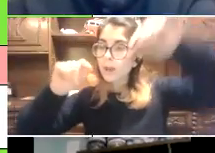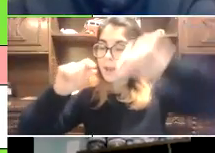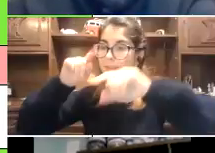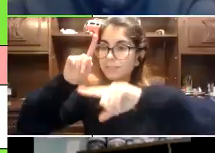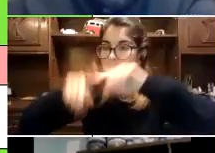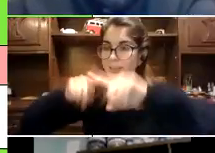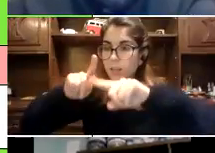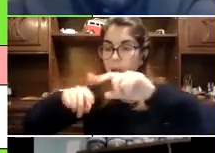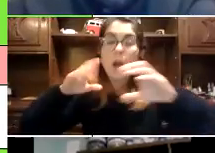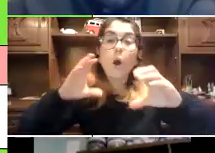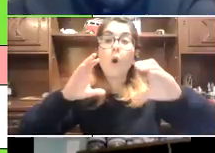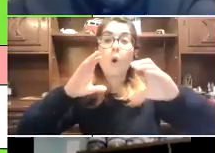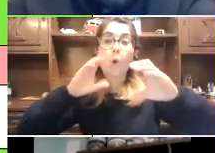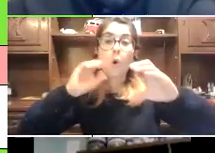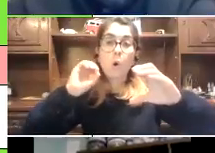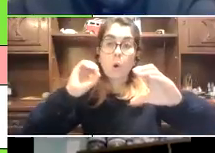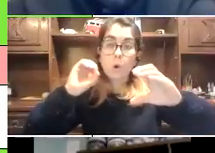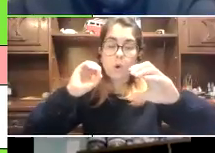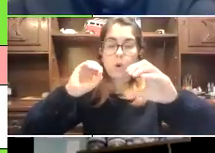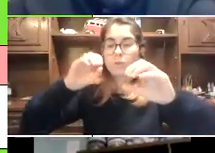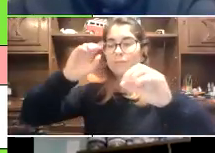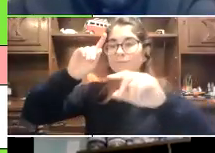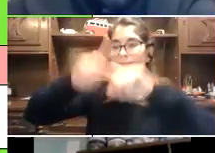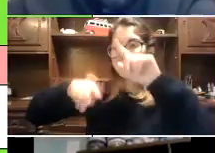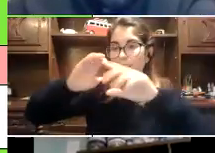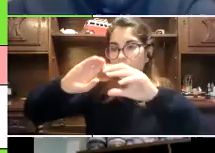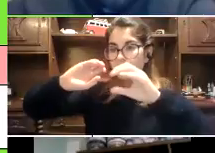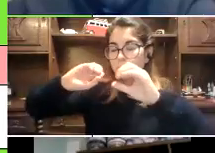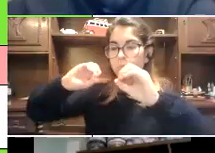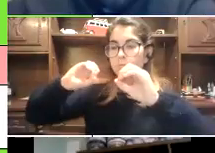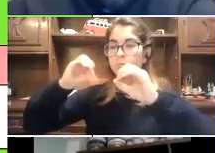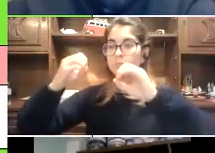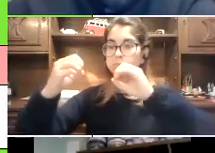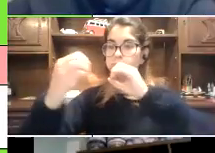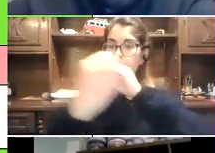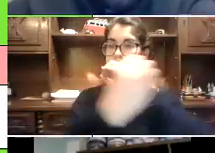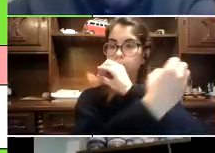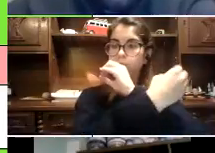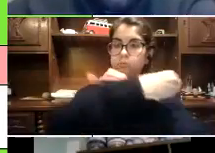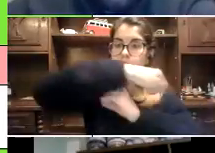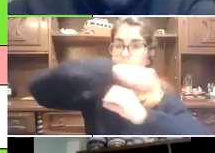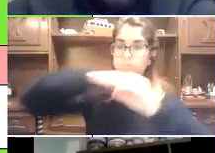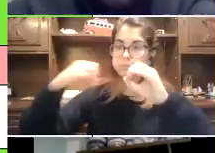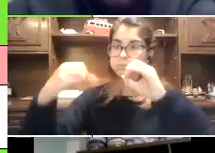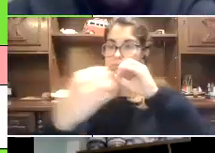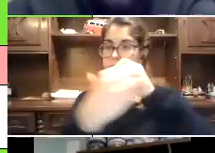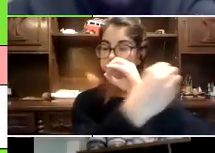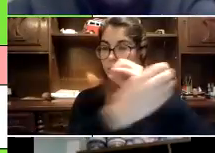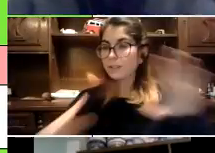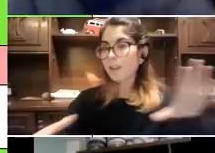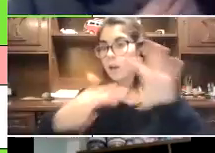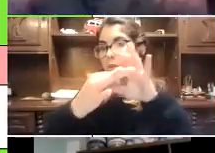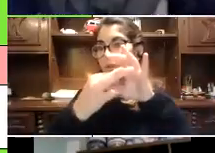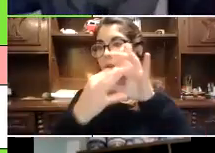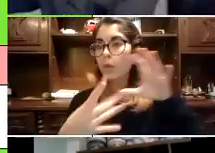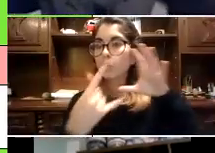etc. Bueno, esos son fenómenos relacionados con la fuerza de gravedad. Entonces, les voy a pedir que hagan una